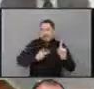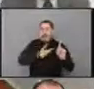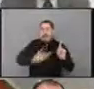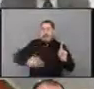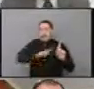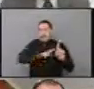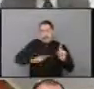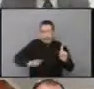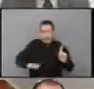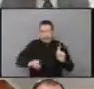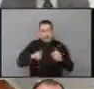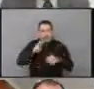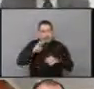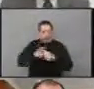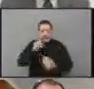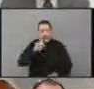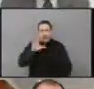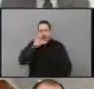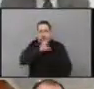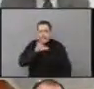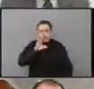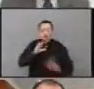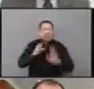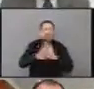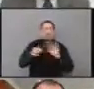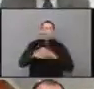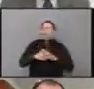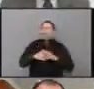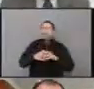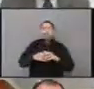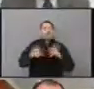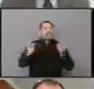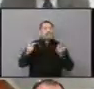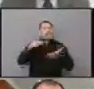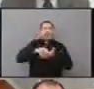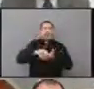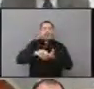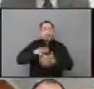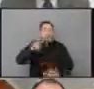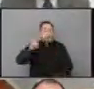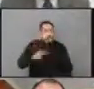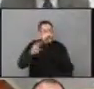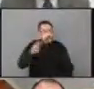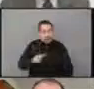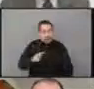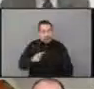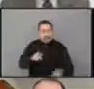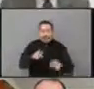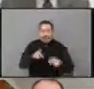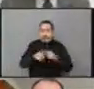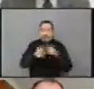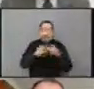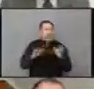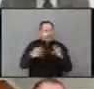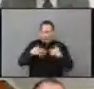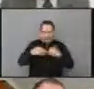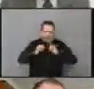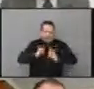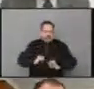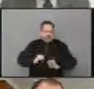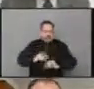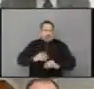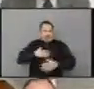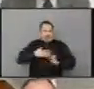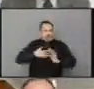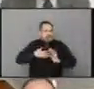de Aguascalientes haciendo un acto efectivamente en lo individual, en esta